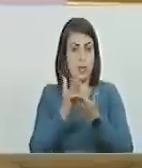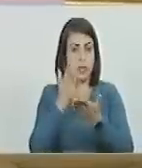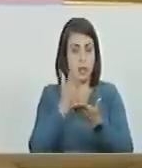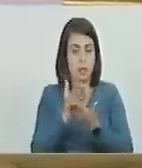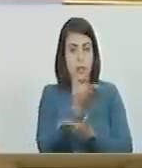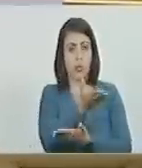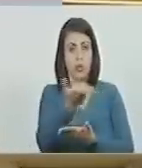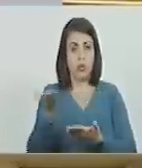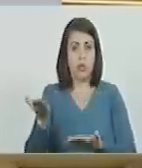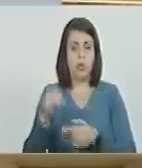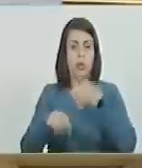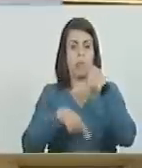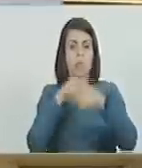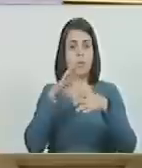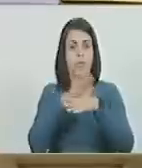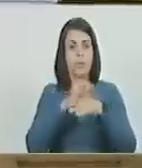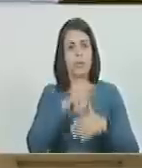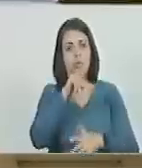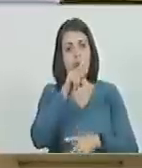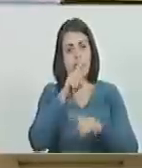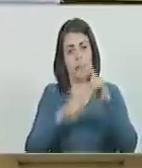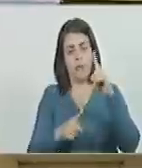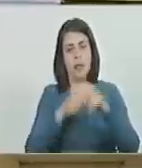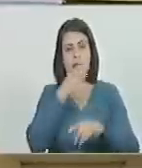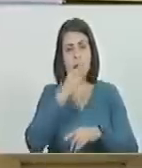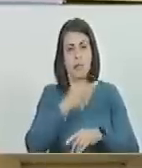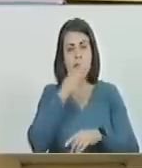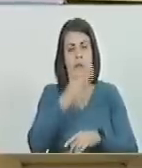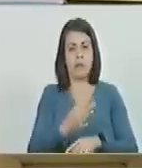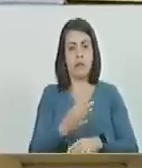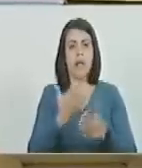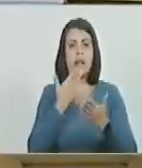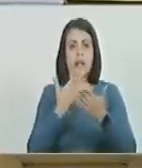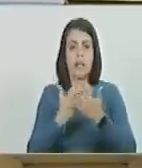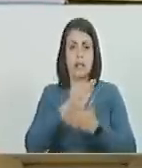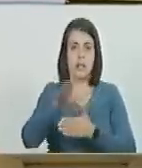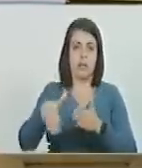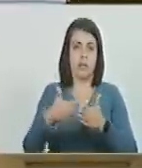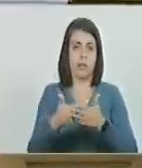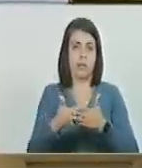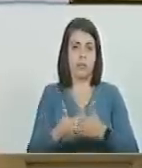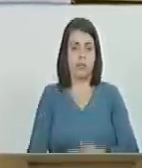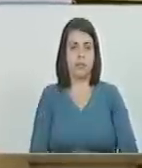sido ustedes, el próximo martes a las 2:30 de la tarde. Muchas gracias a todas y a todos.